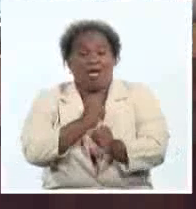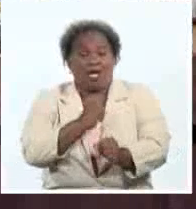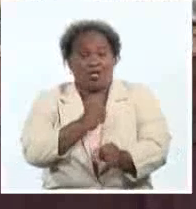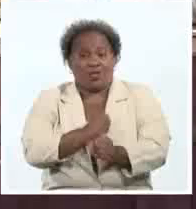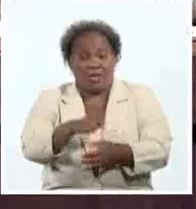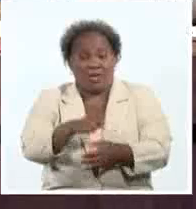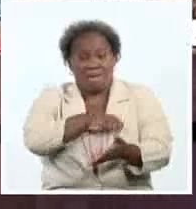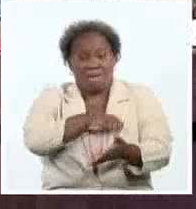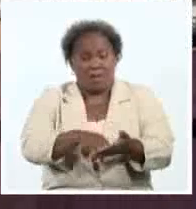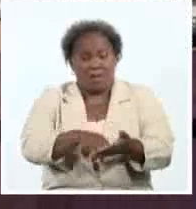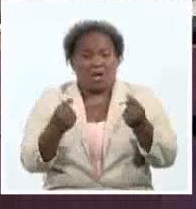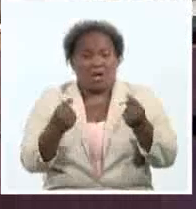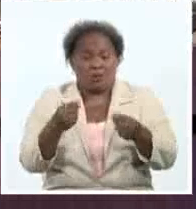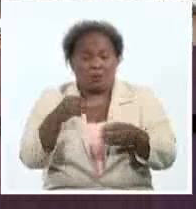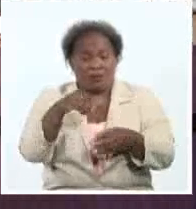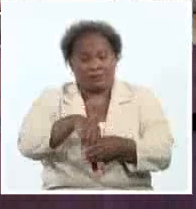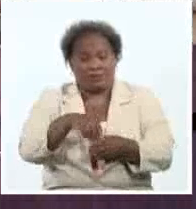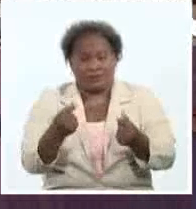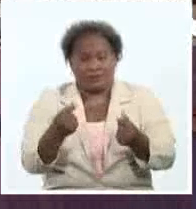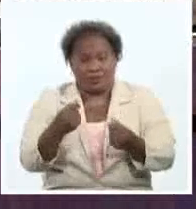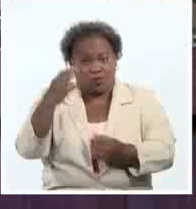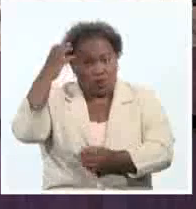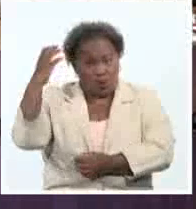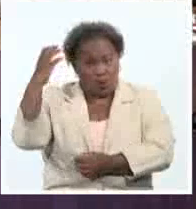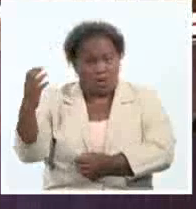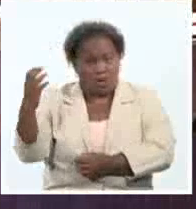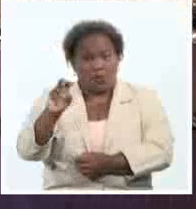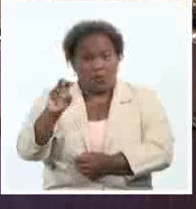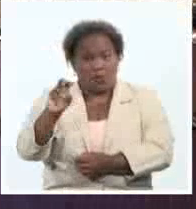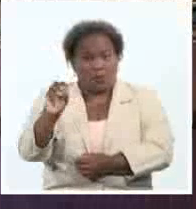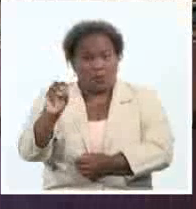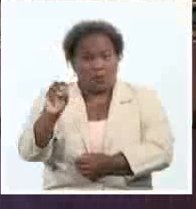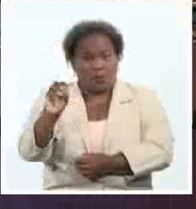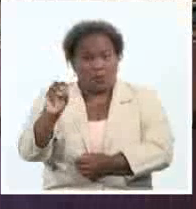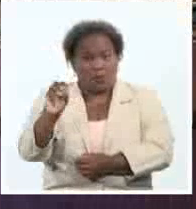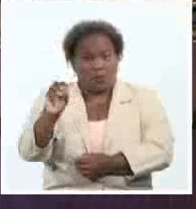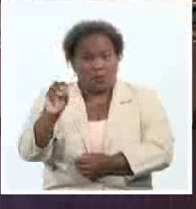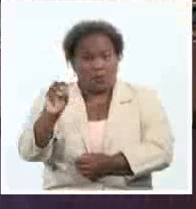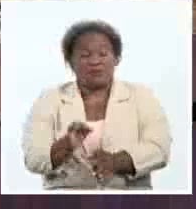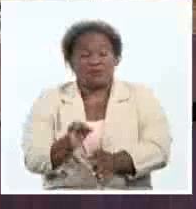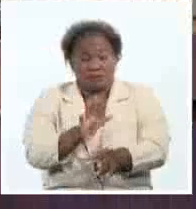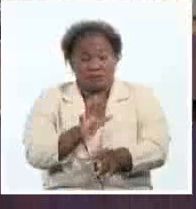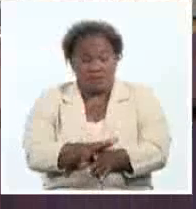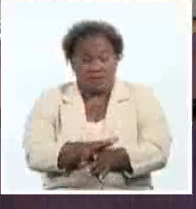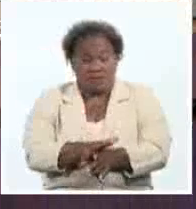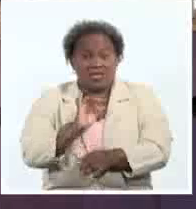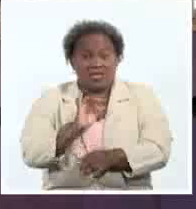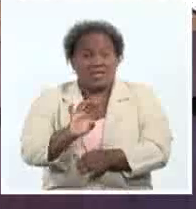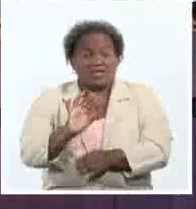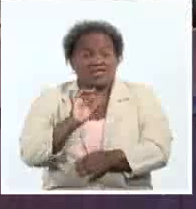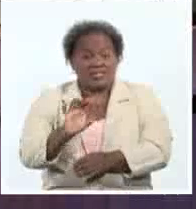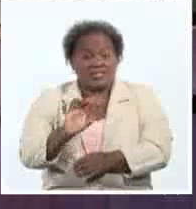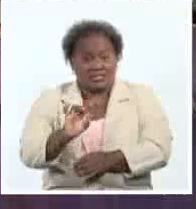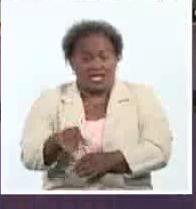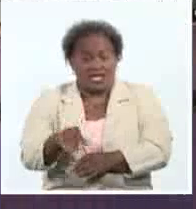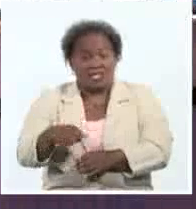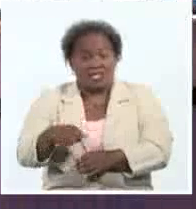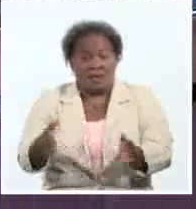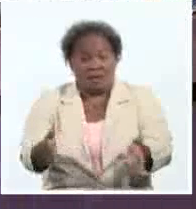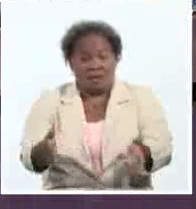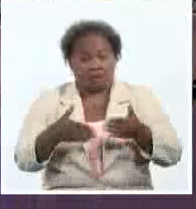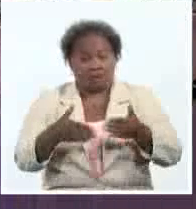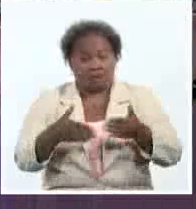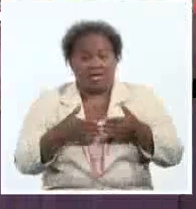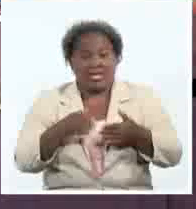Plan de la Economía y el presupuesto del Estado para el 2023, iniciado el pasado día 15 y que debe concluir el